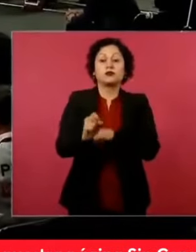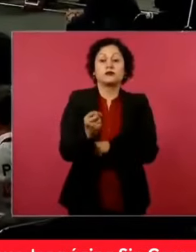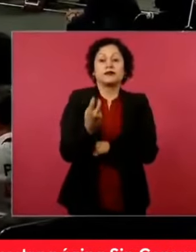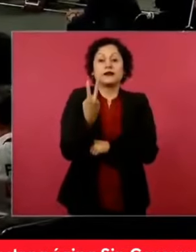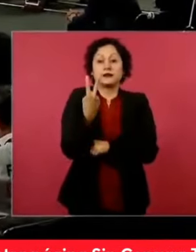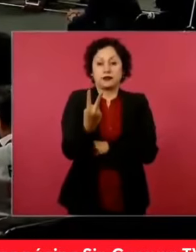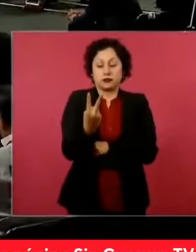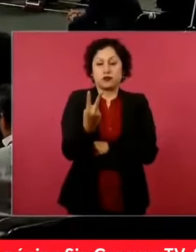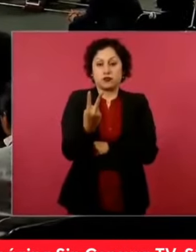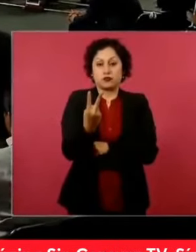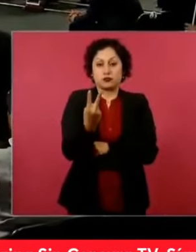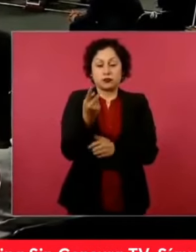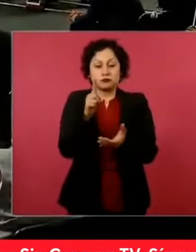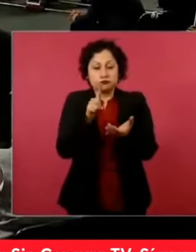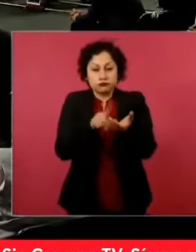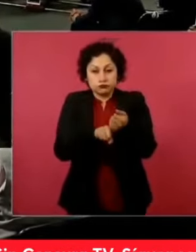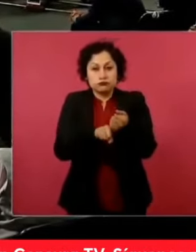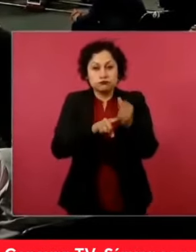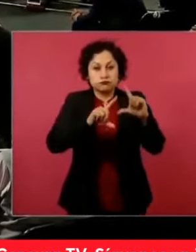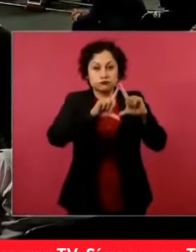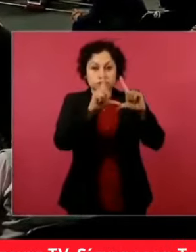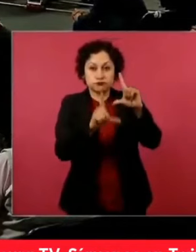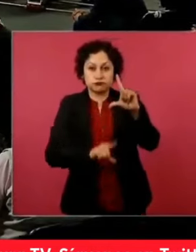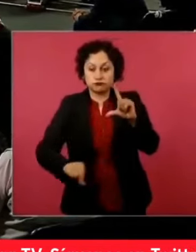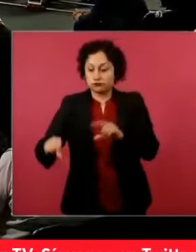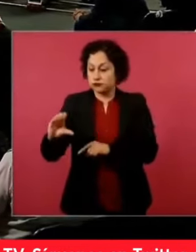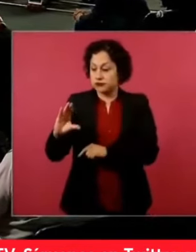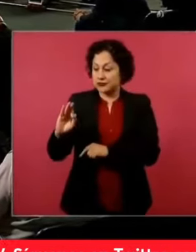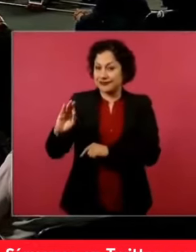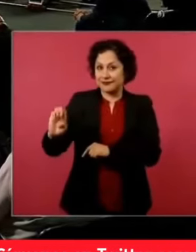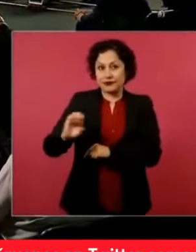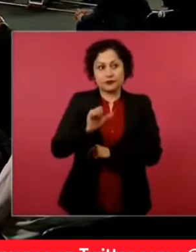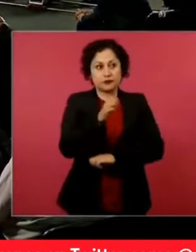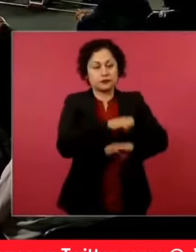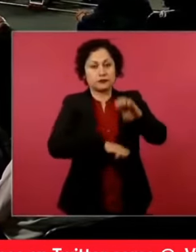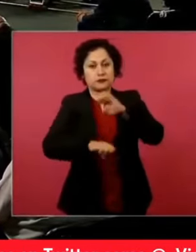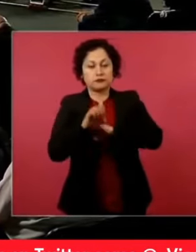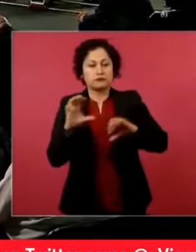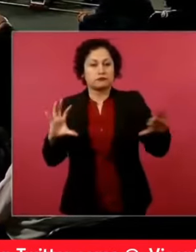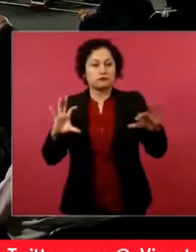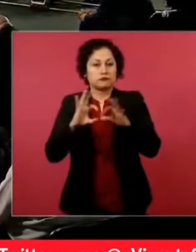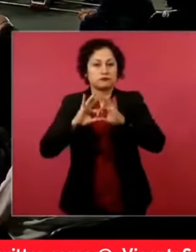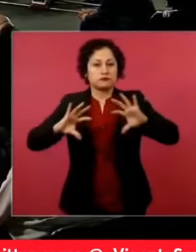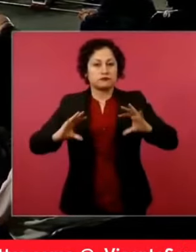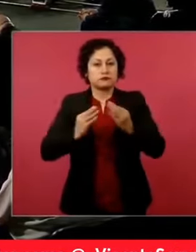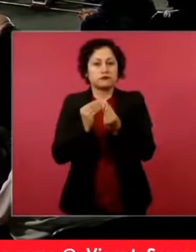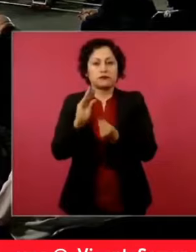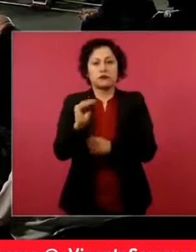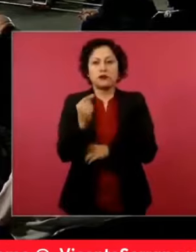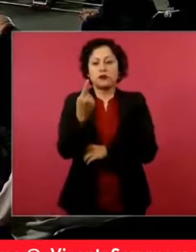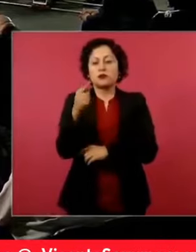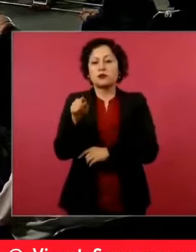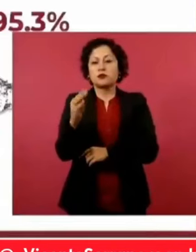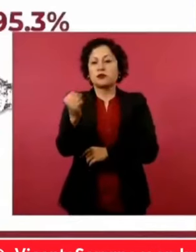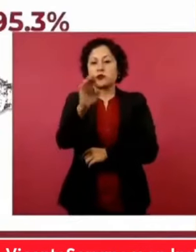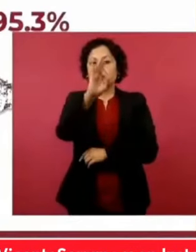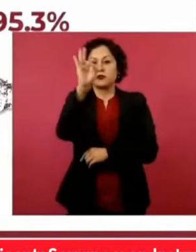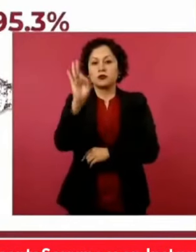en la red que se comparte entre CFE y Altán del 91.9% de cobertura